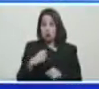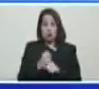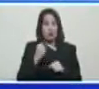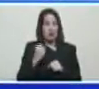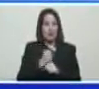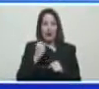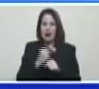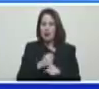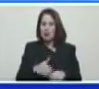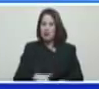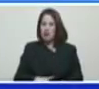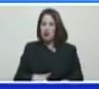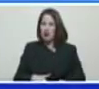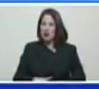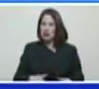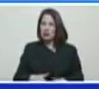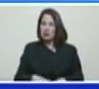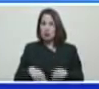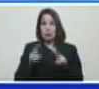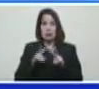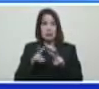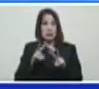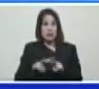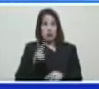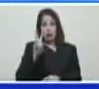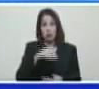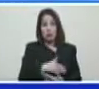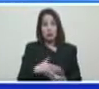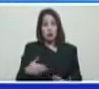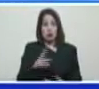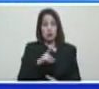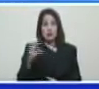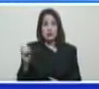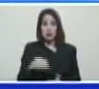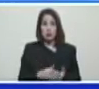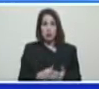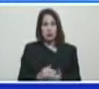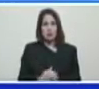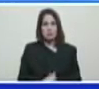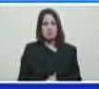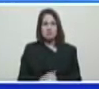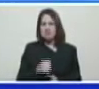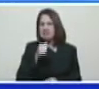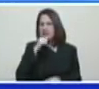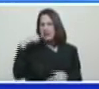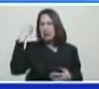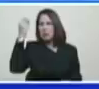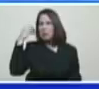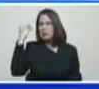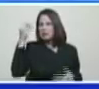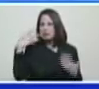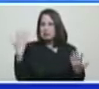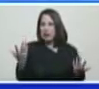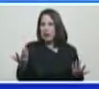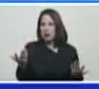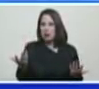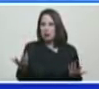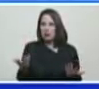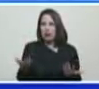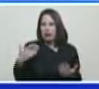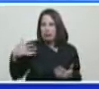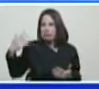trabajando vivienda 2,300000 quién iba a pensarlo verdad